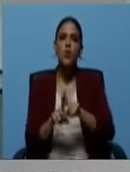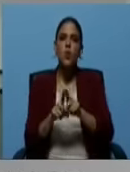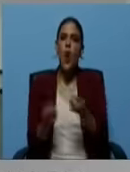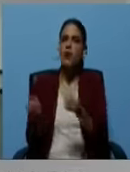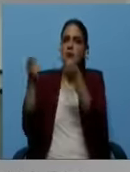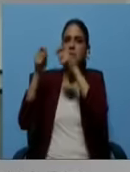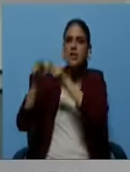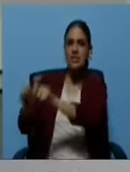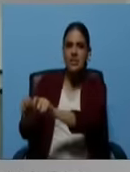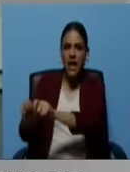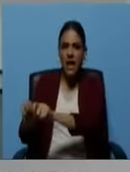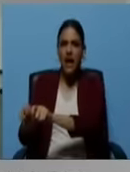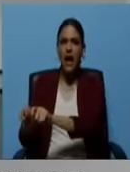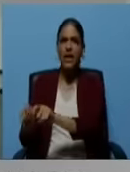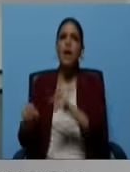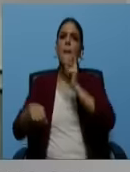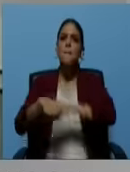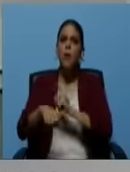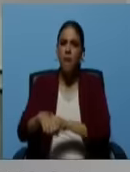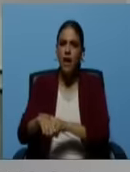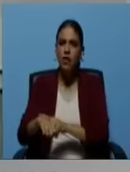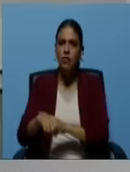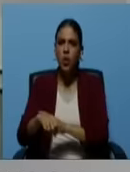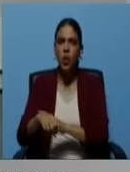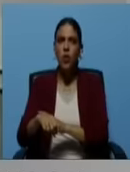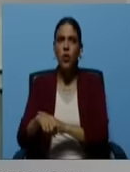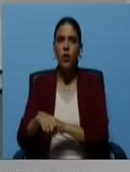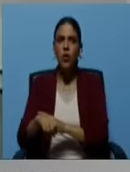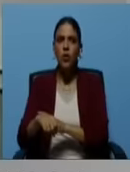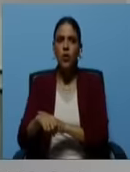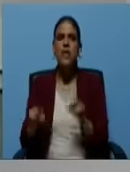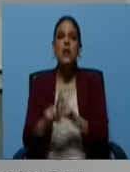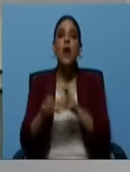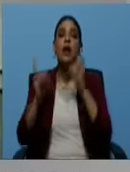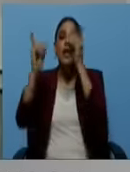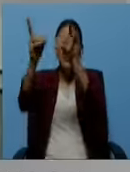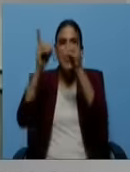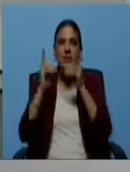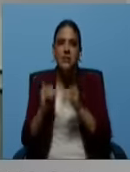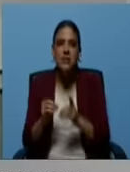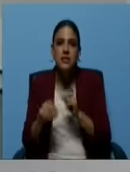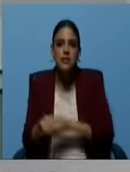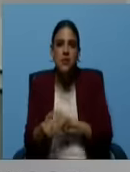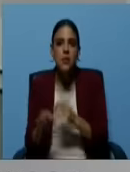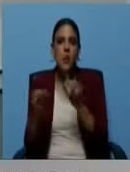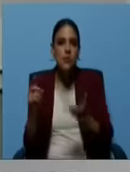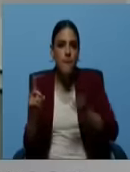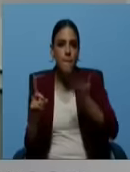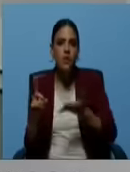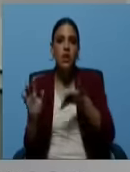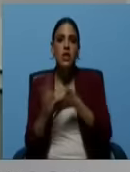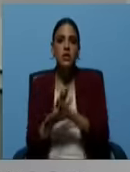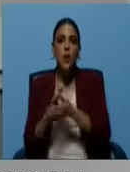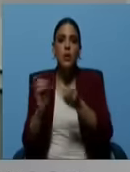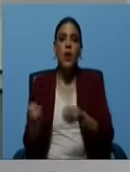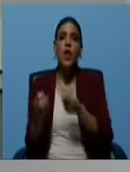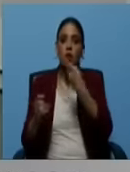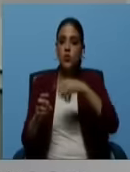los momentos más, yo diría, decisivos de la causa que se